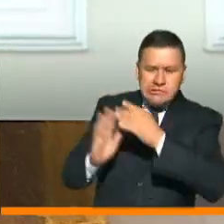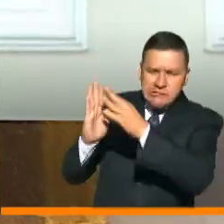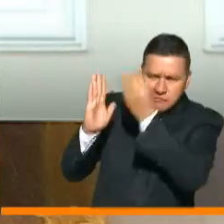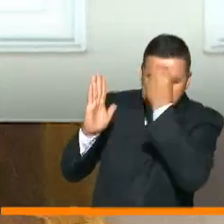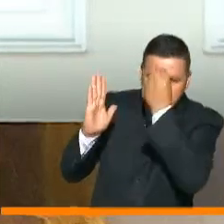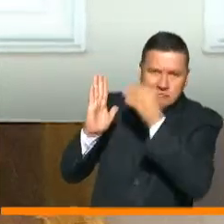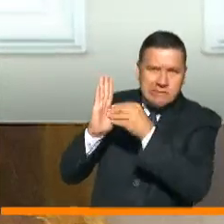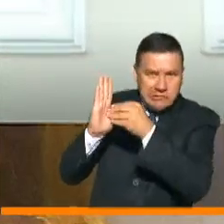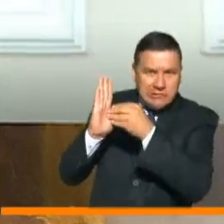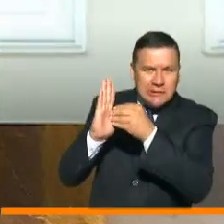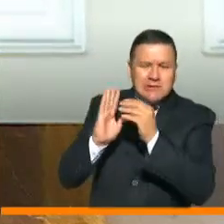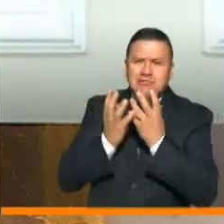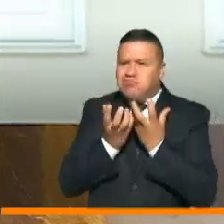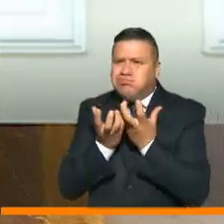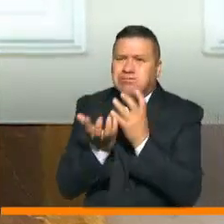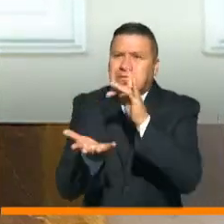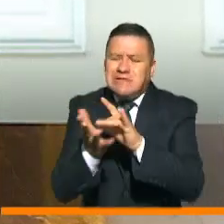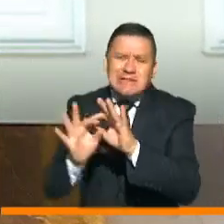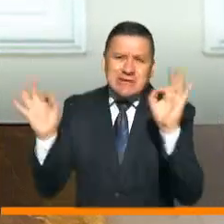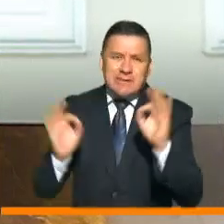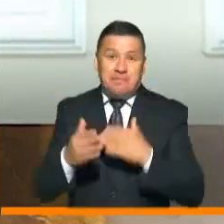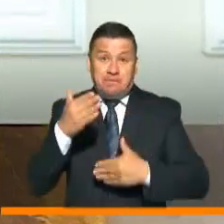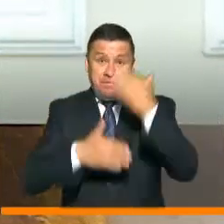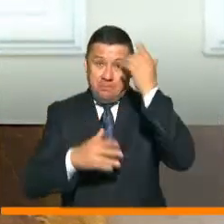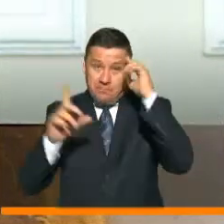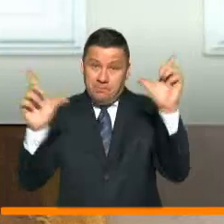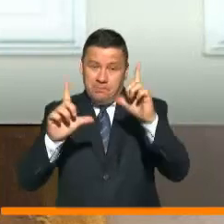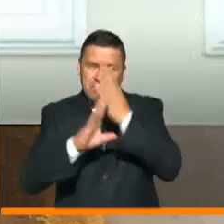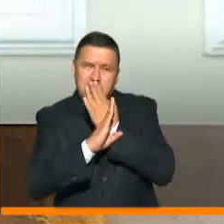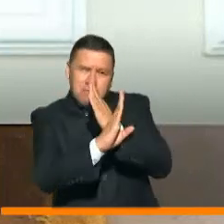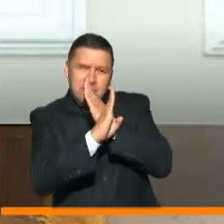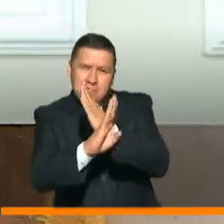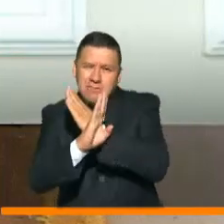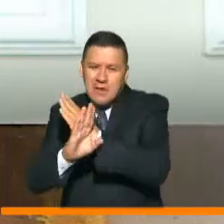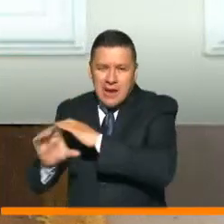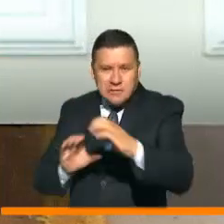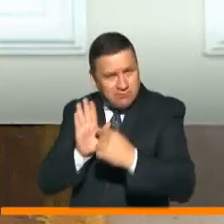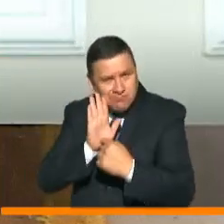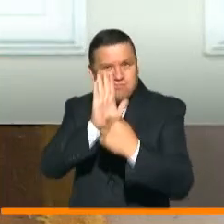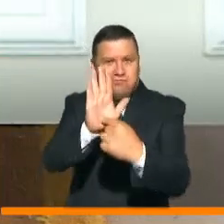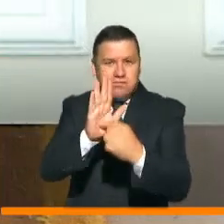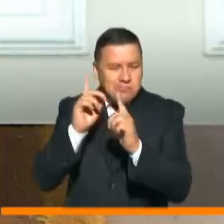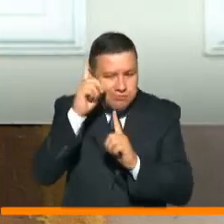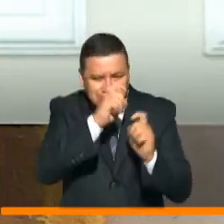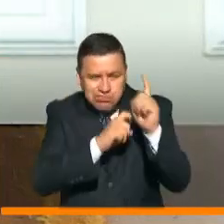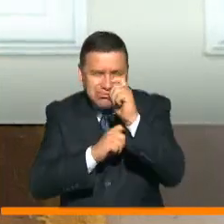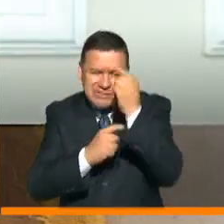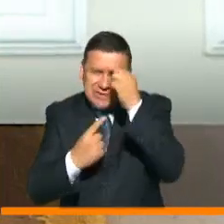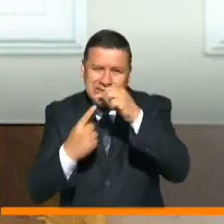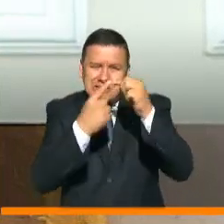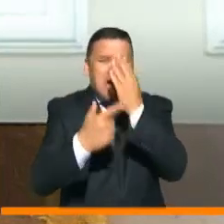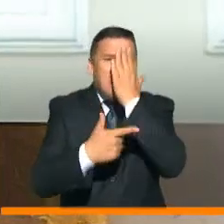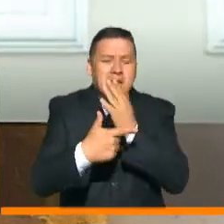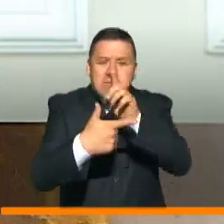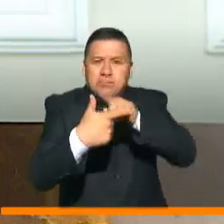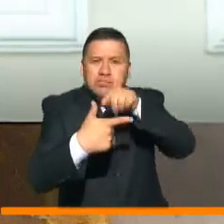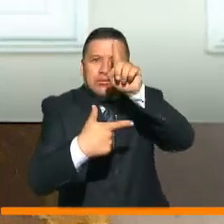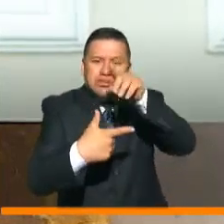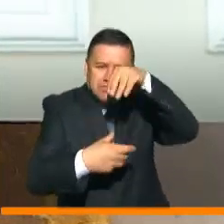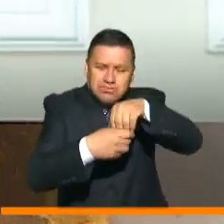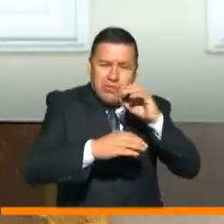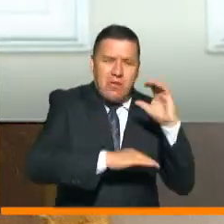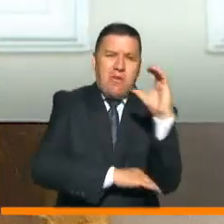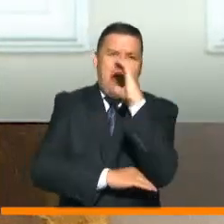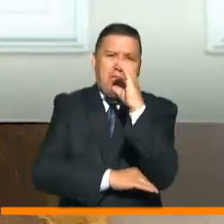las aglomeraciones. Damos inicio a nuestro espacio de prevención y acción haciendo un análisis de los principales indicadores del